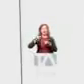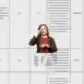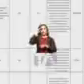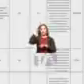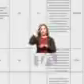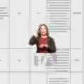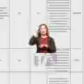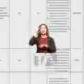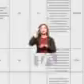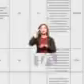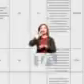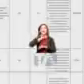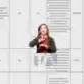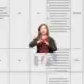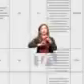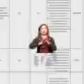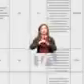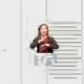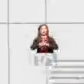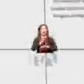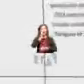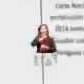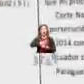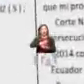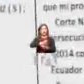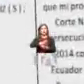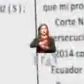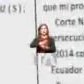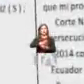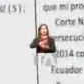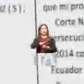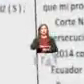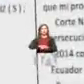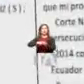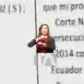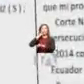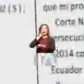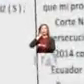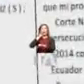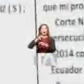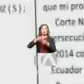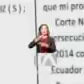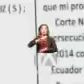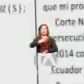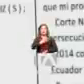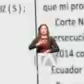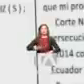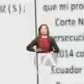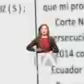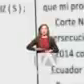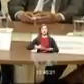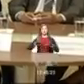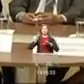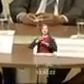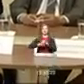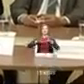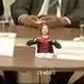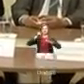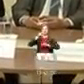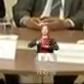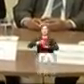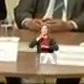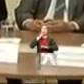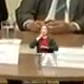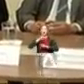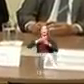Ecuador, por ordenar la captura de Jorge Glass Viejo en Paraguay, padre del ex vicepresidente sentenciado por violación. En el grupo cercano